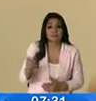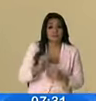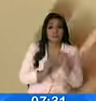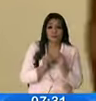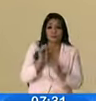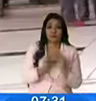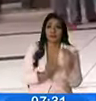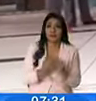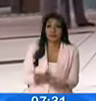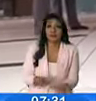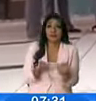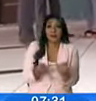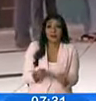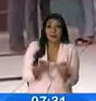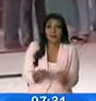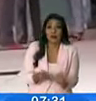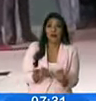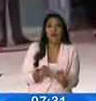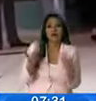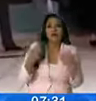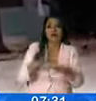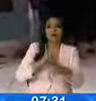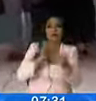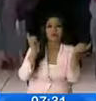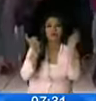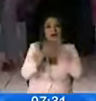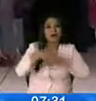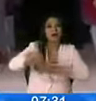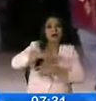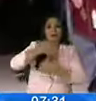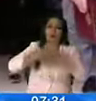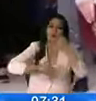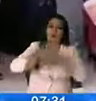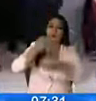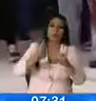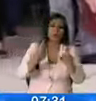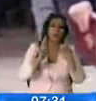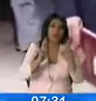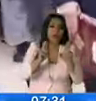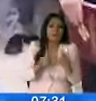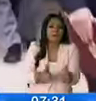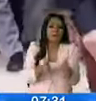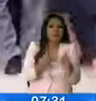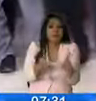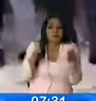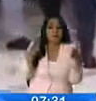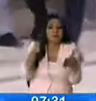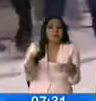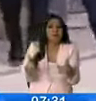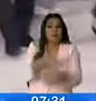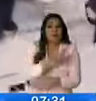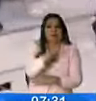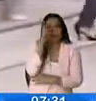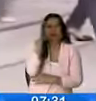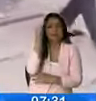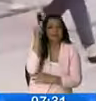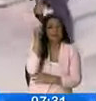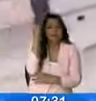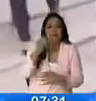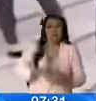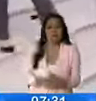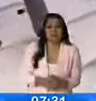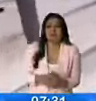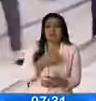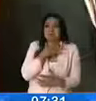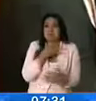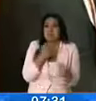esta hora de la transición del sistema judicial, dicen, es que la justicia empiece a obrar como un derecho, sin